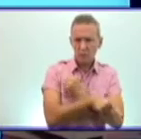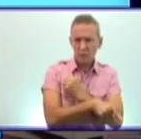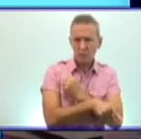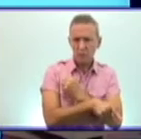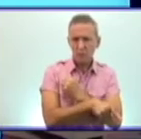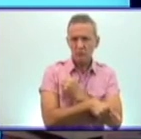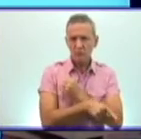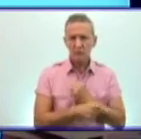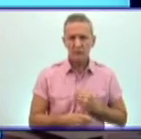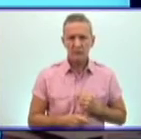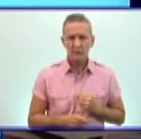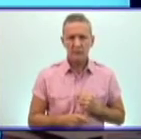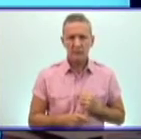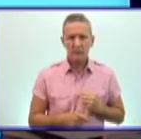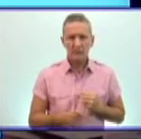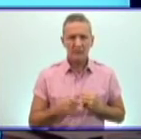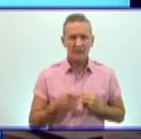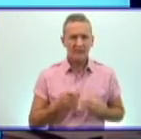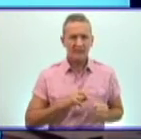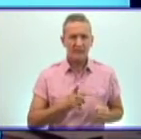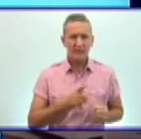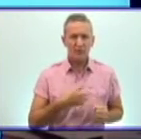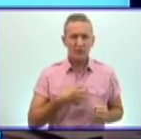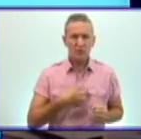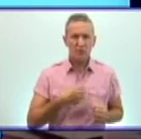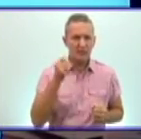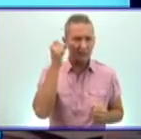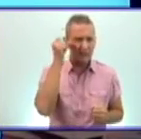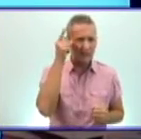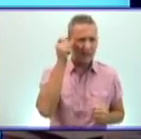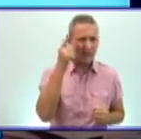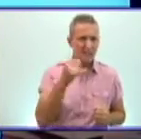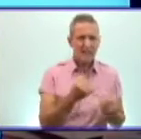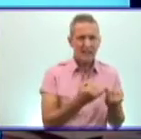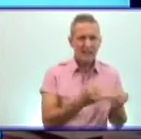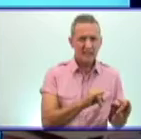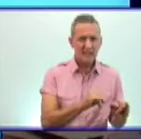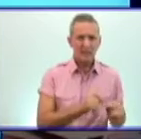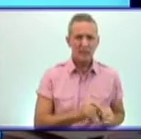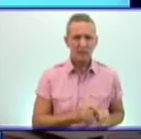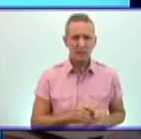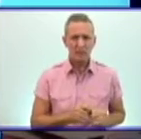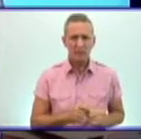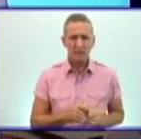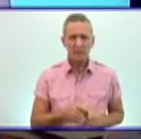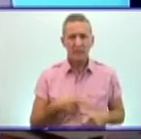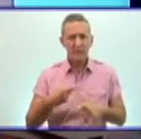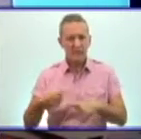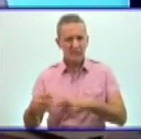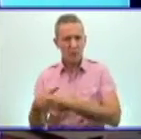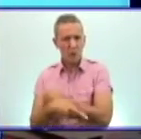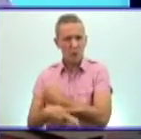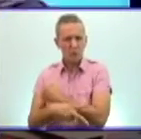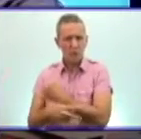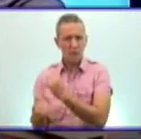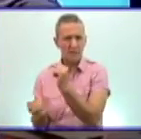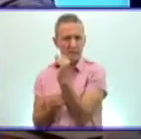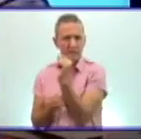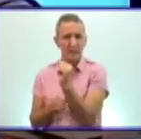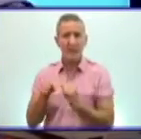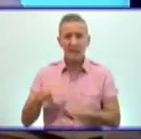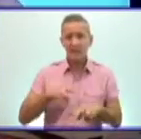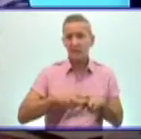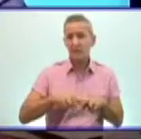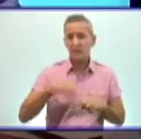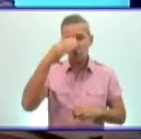que aún no había adquirido la condición de nación independiente frente a una nación poderosa? Esa es la historia de Cuba, esa es